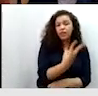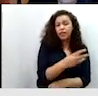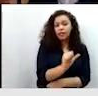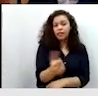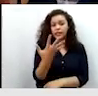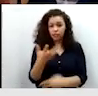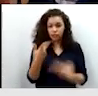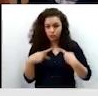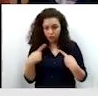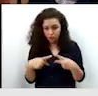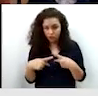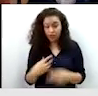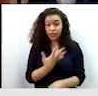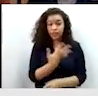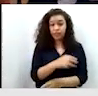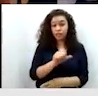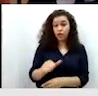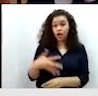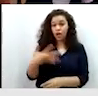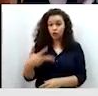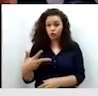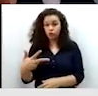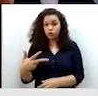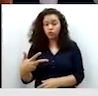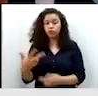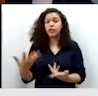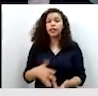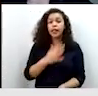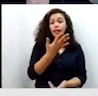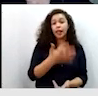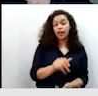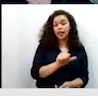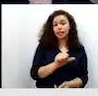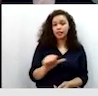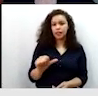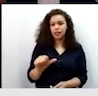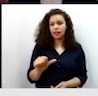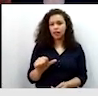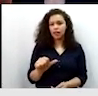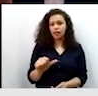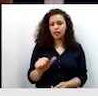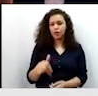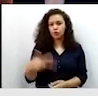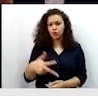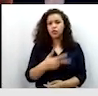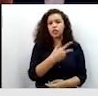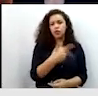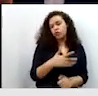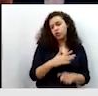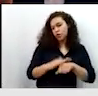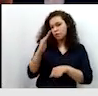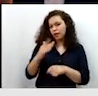5, de 5 a 8 y de 10 y creo que de más de 12. Entonces ahí tendría que